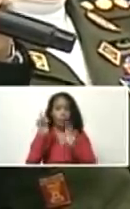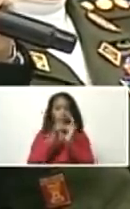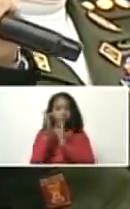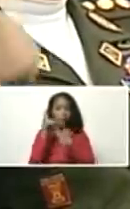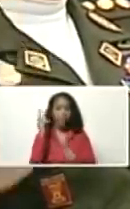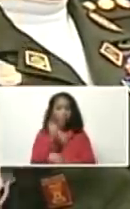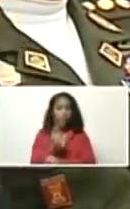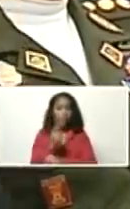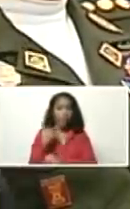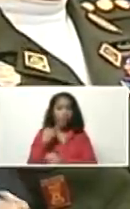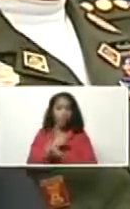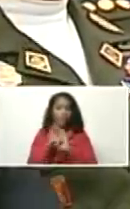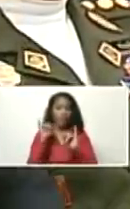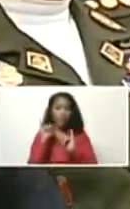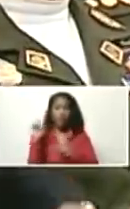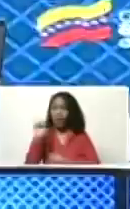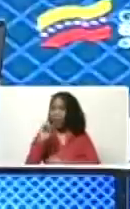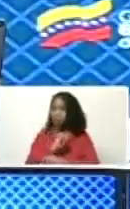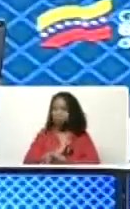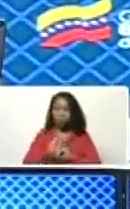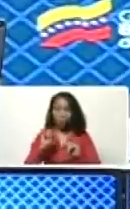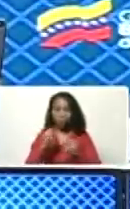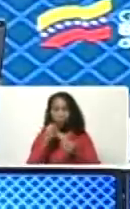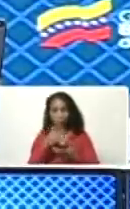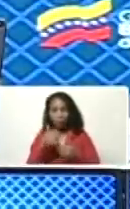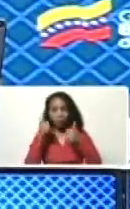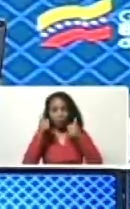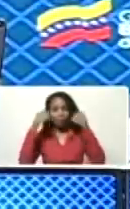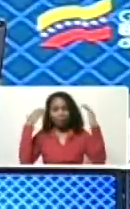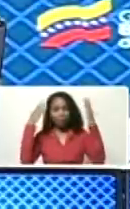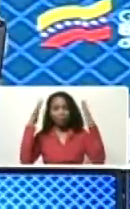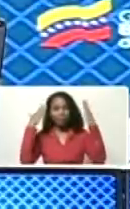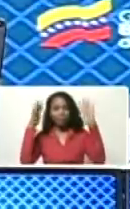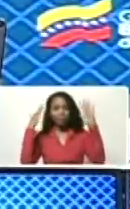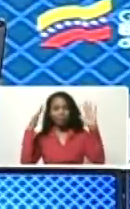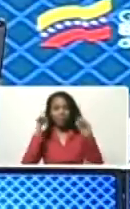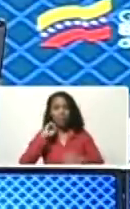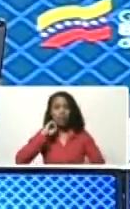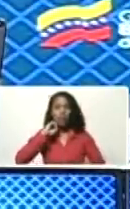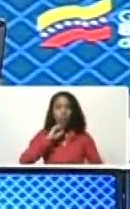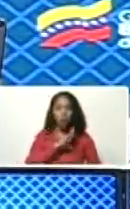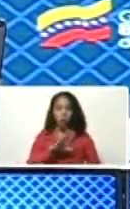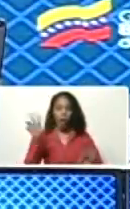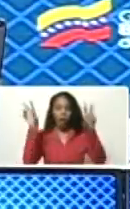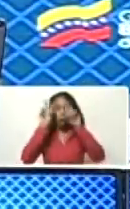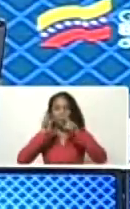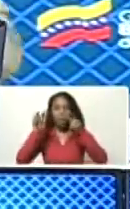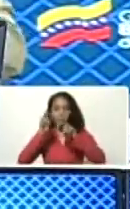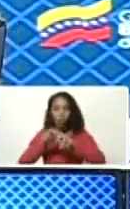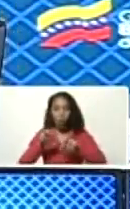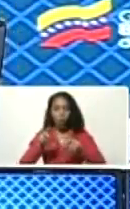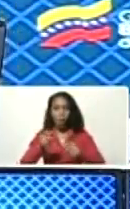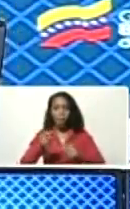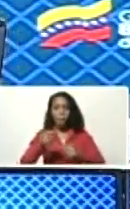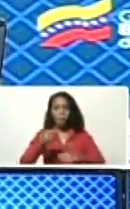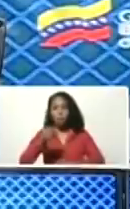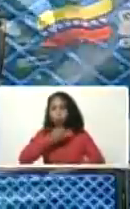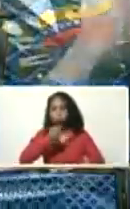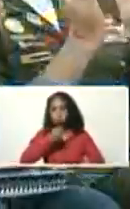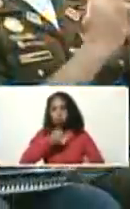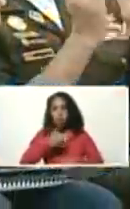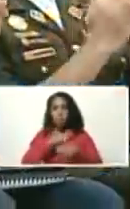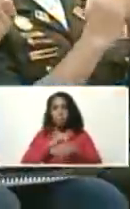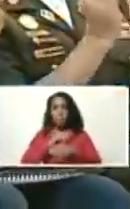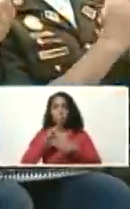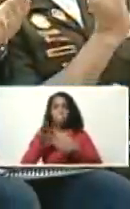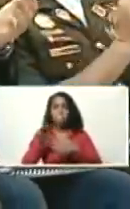terminar. Que no termine, pues. Muy bien. Historiador, investigador, periodista, ministro